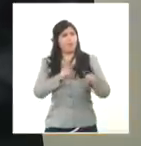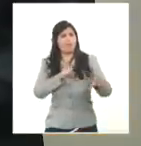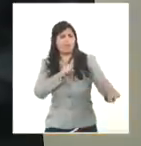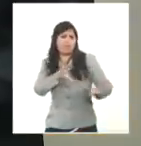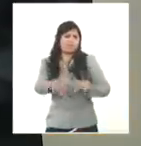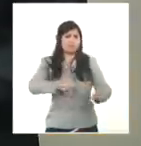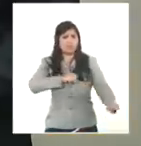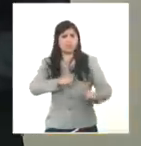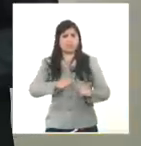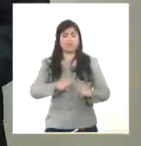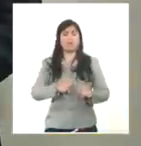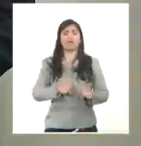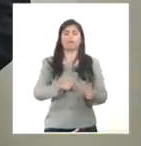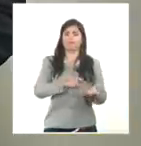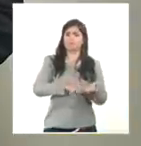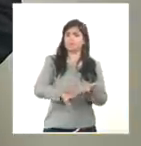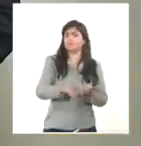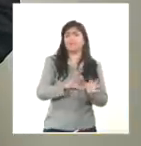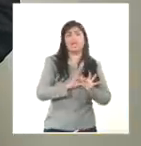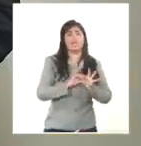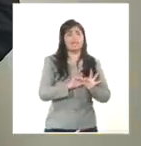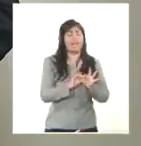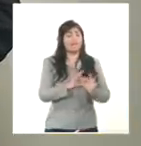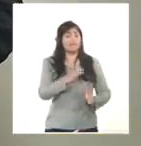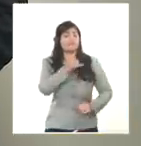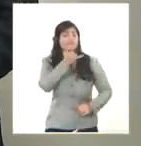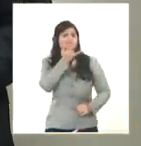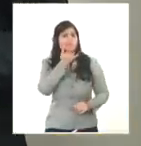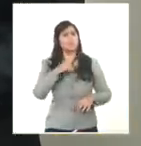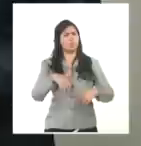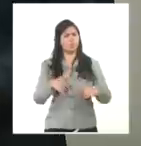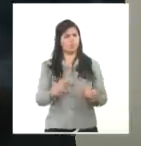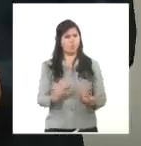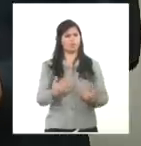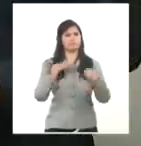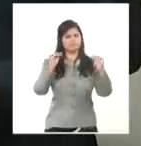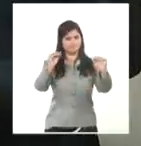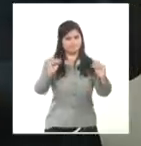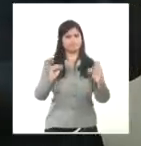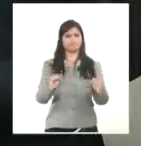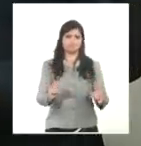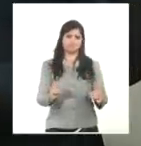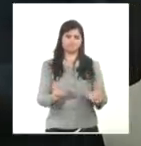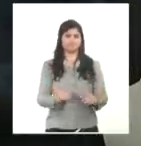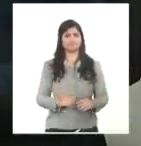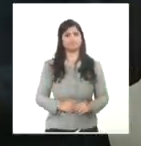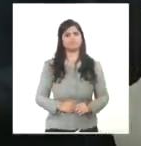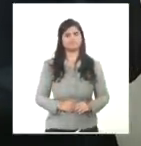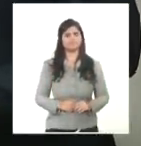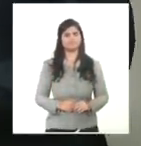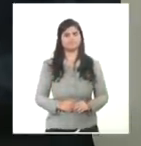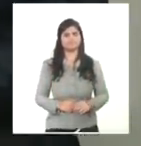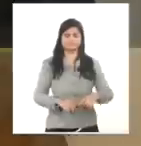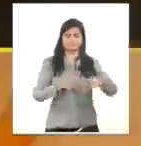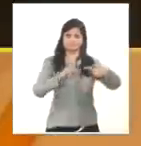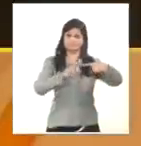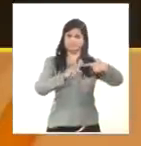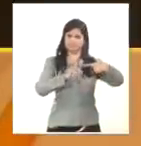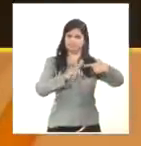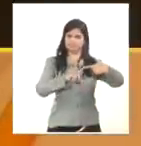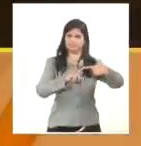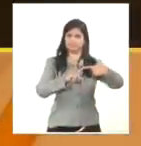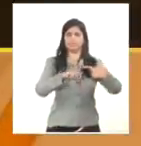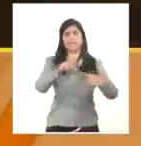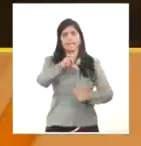la masa, las provincias con mayores afectaciones son estas que les presento a continuación. Estoy hablando, en primer lugar, de la provincia